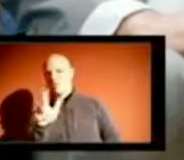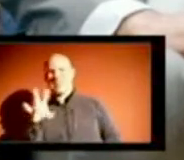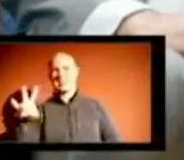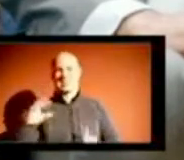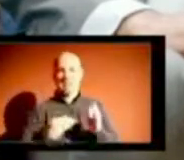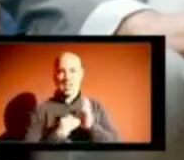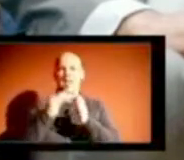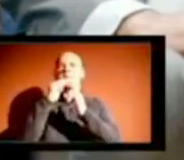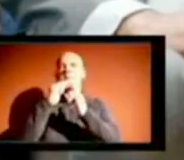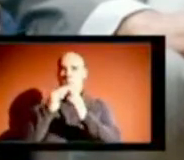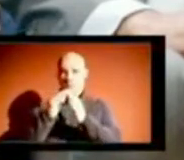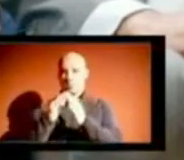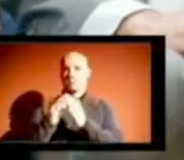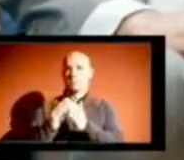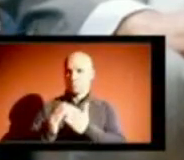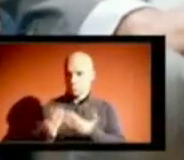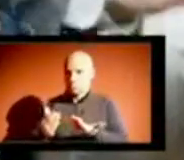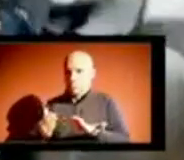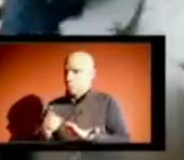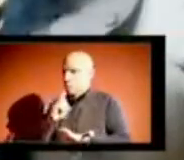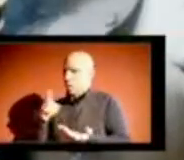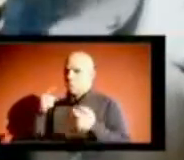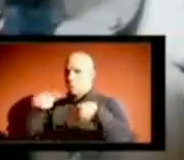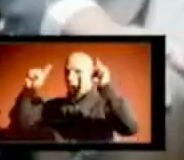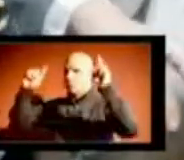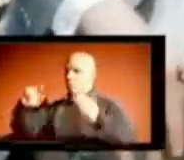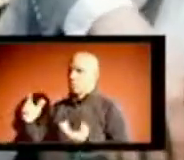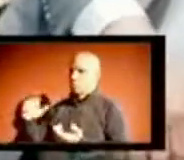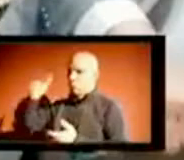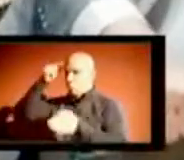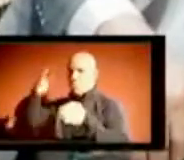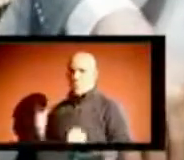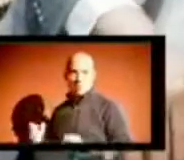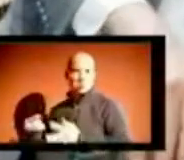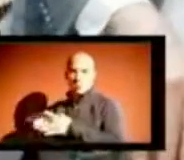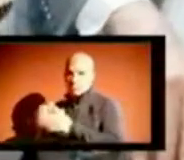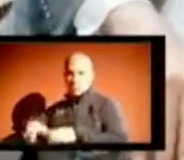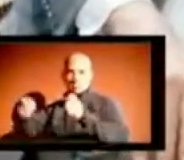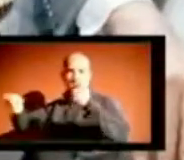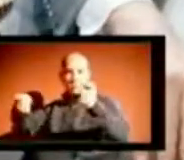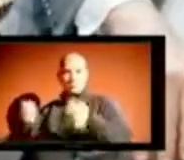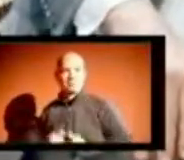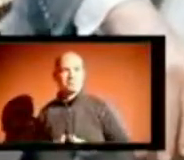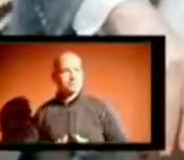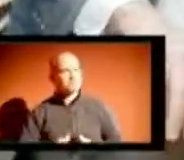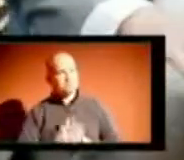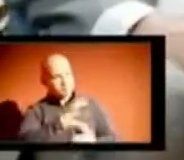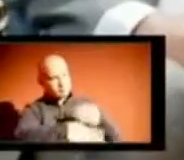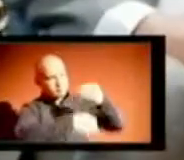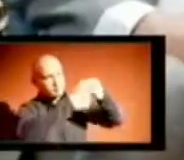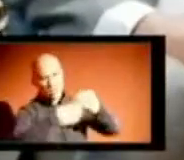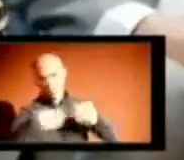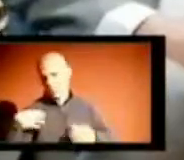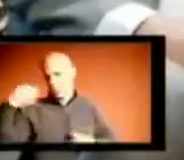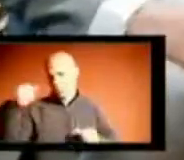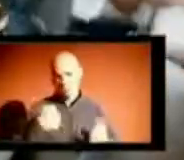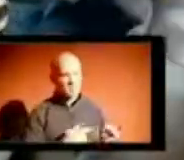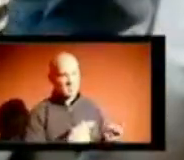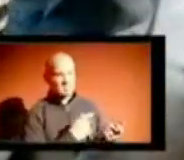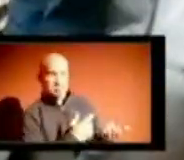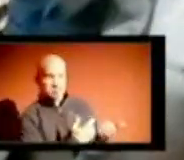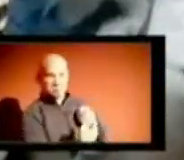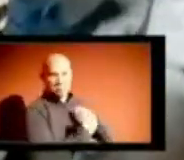millones, que ha sido el planteamiento del señor gobernador desde el inicio. Sí, hay algo que quiero añadir, y el secretario puede